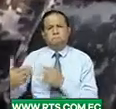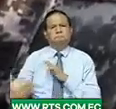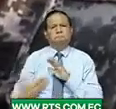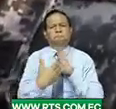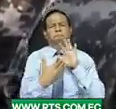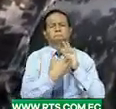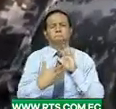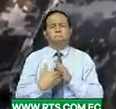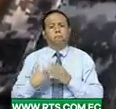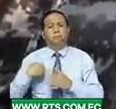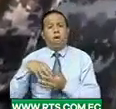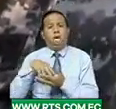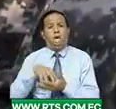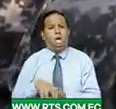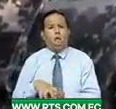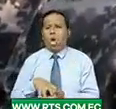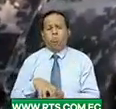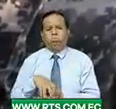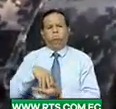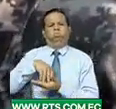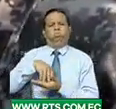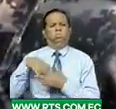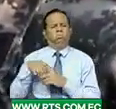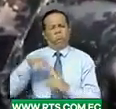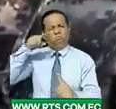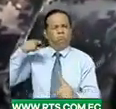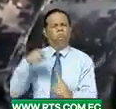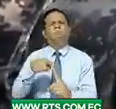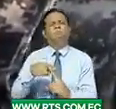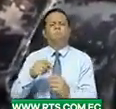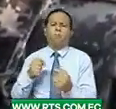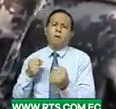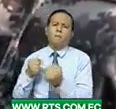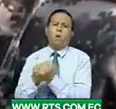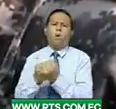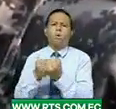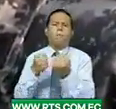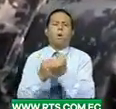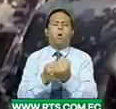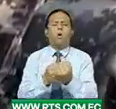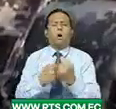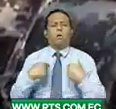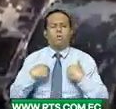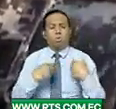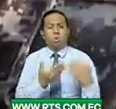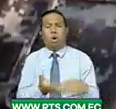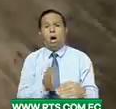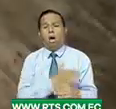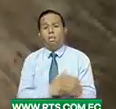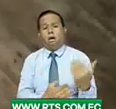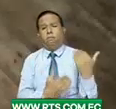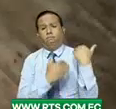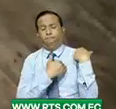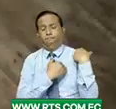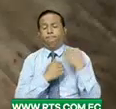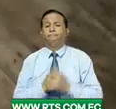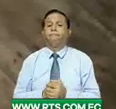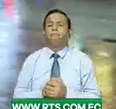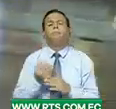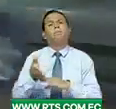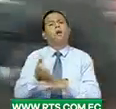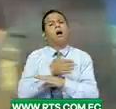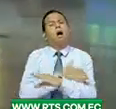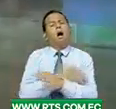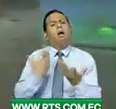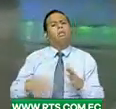no desmayaremos. Y no claudicaremos en la misión que el pueblo nos ha garantizado y nos ha entregado a través de la Constitución. Hace tiempo el